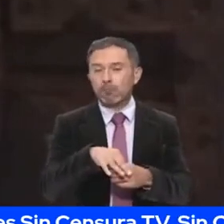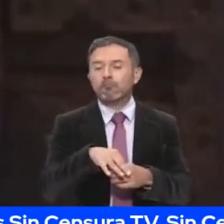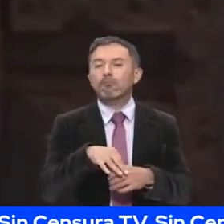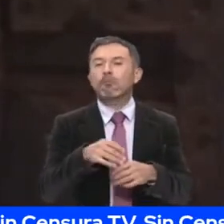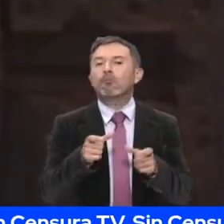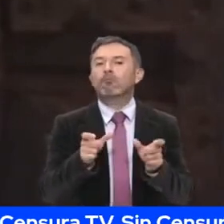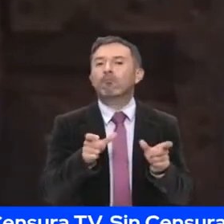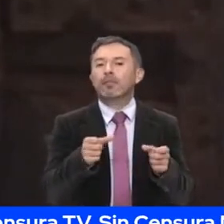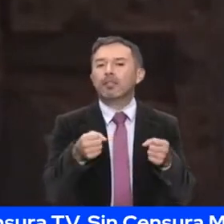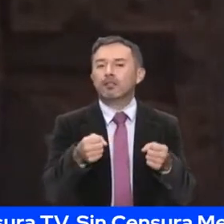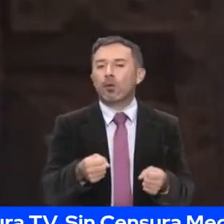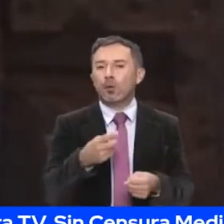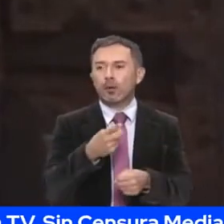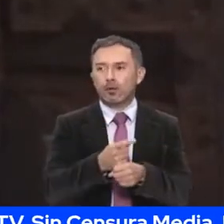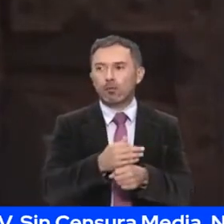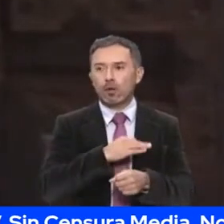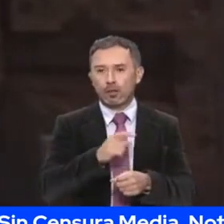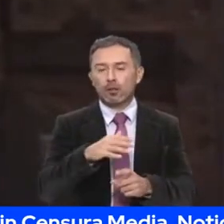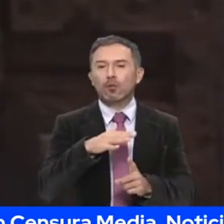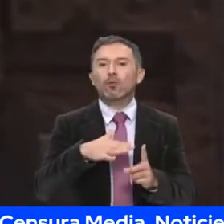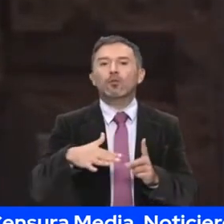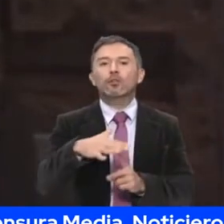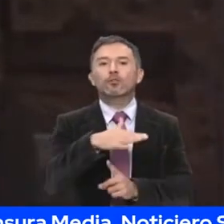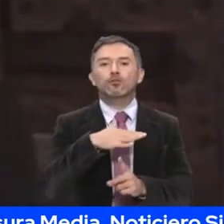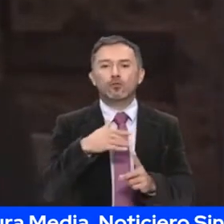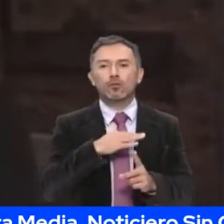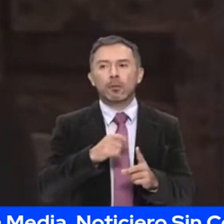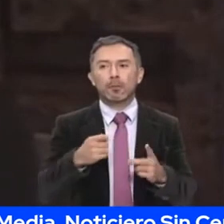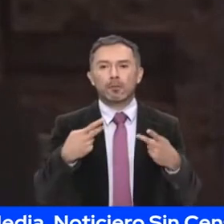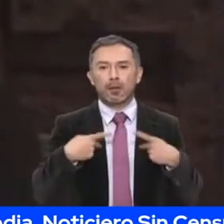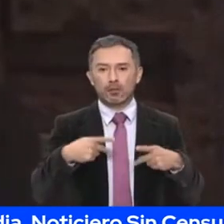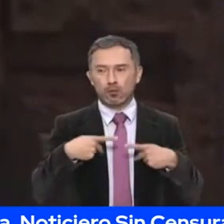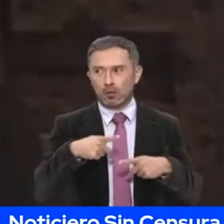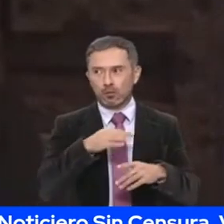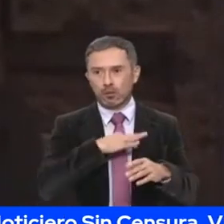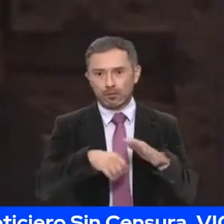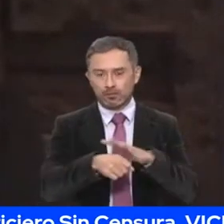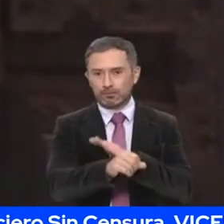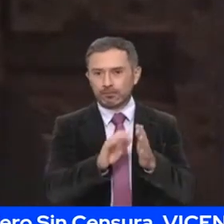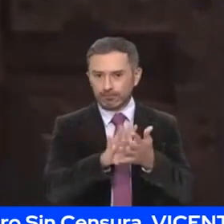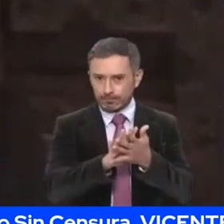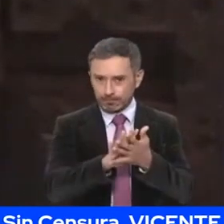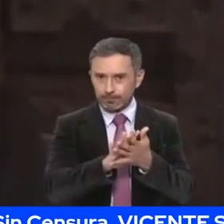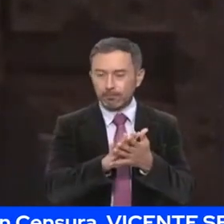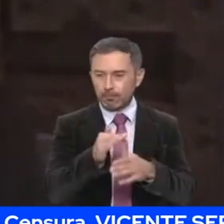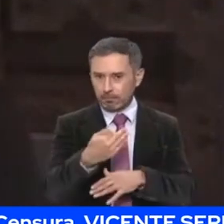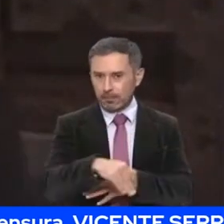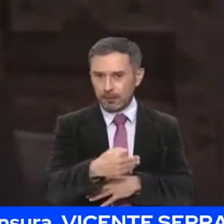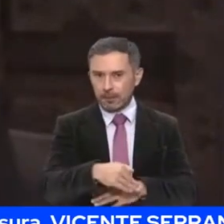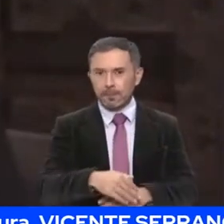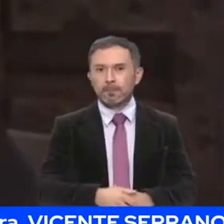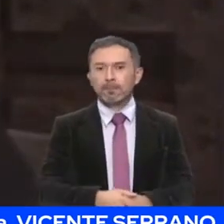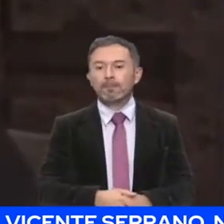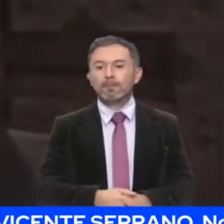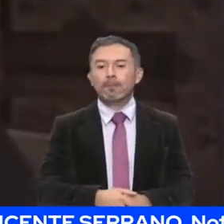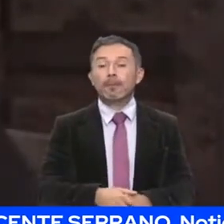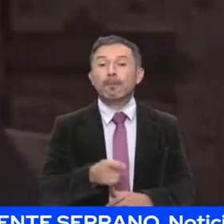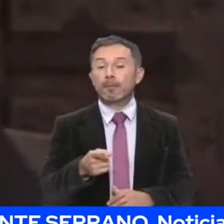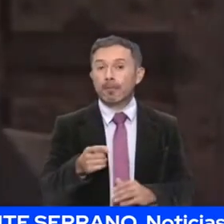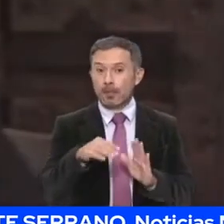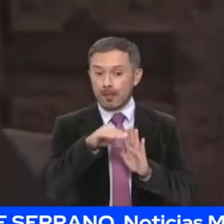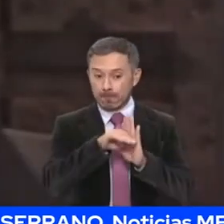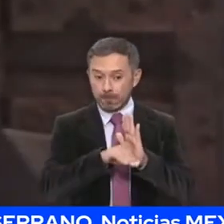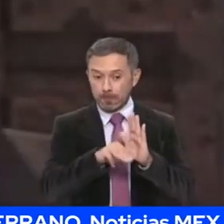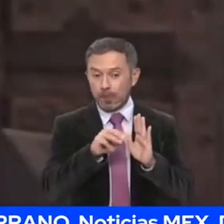seguridad necesarias dadas las condiciones en las cuales se encuentran las personas en prisión preventiva. Sin que el acuerdo o modelo de operación sustente